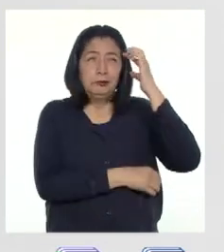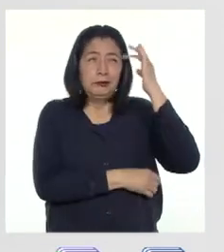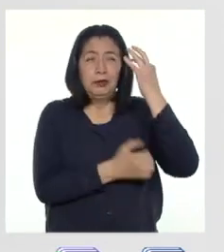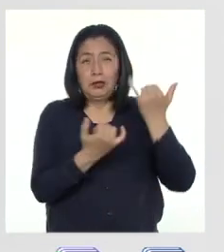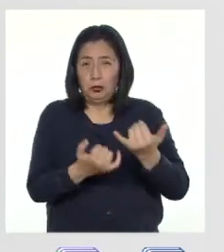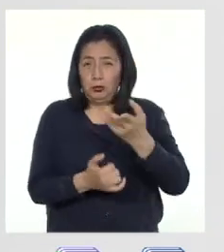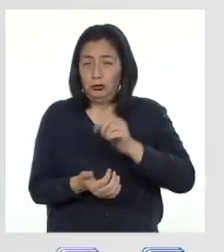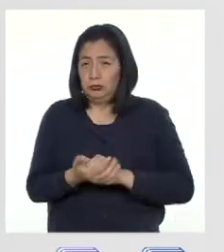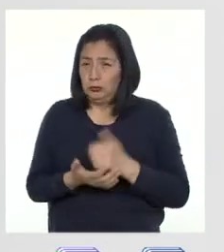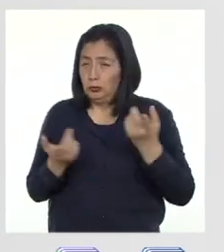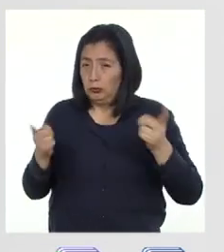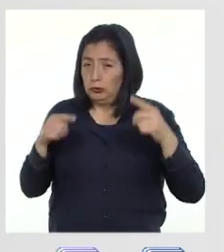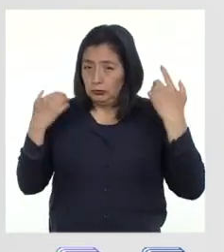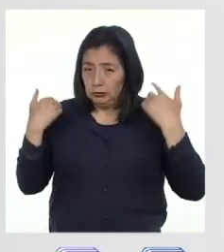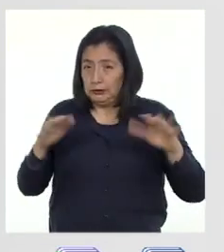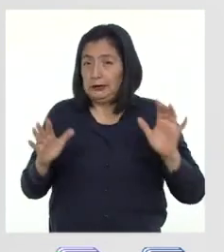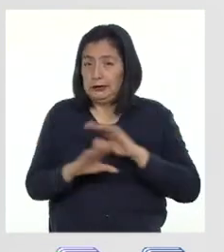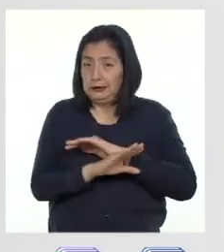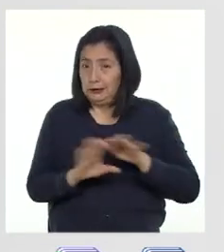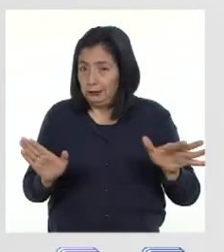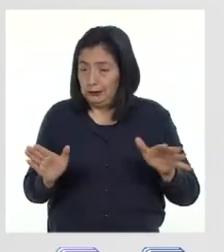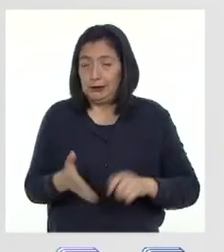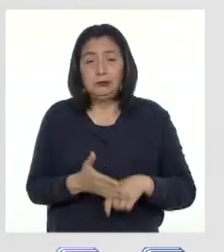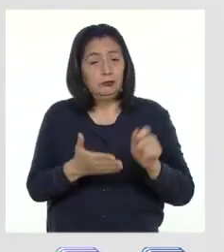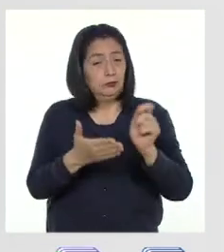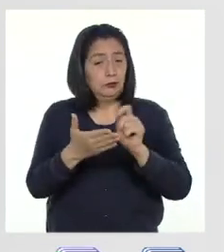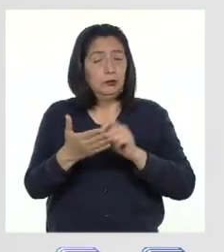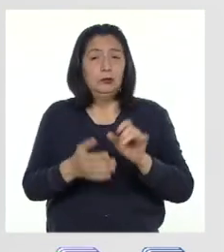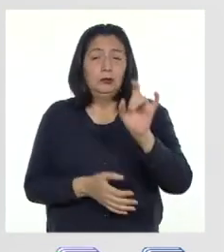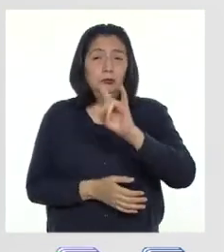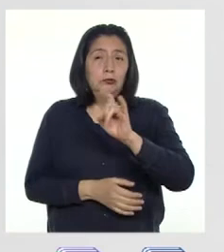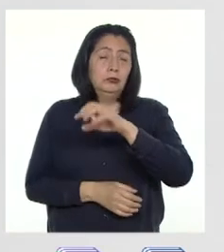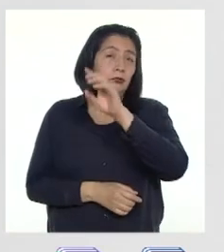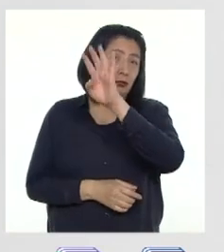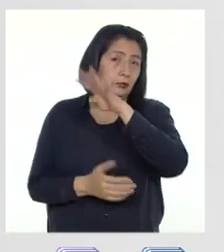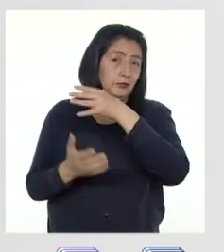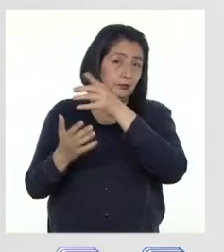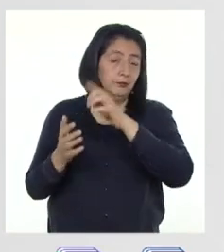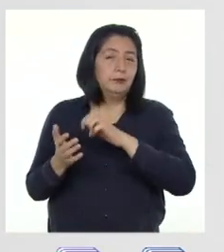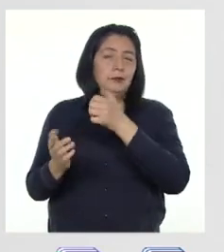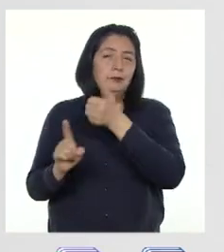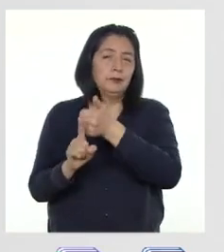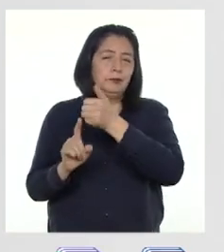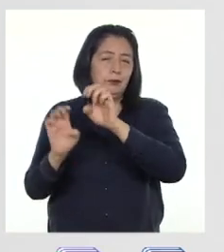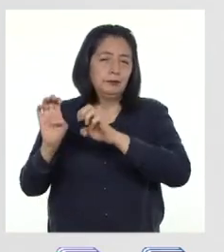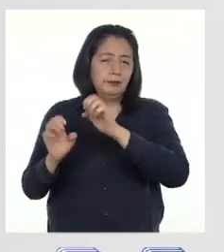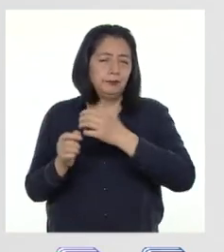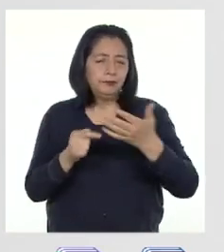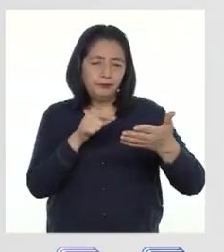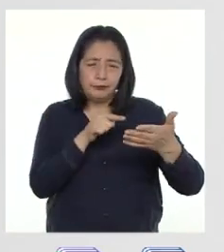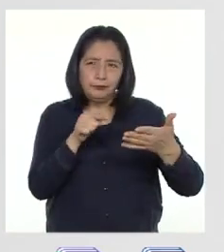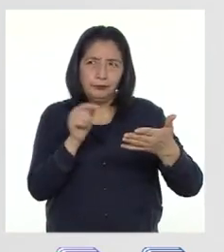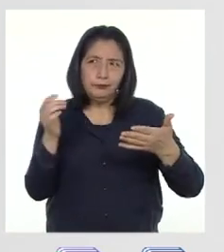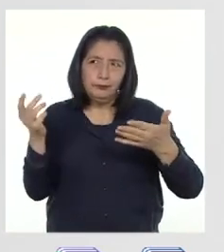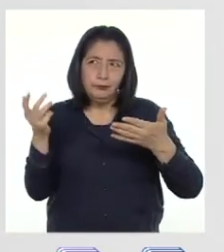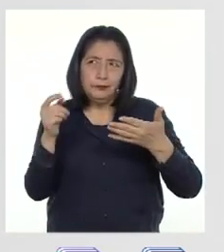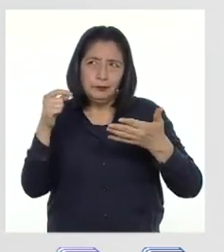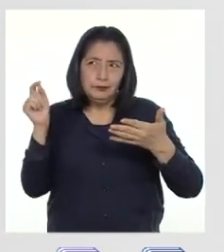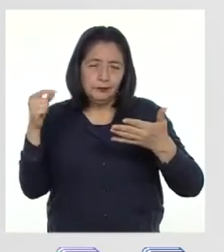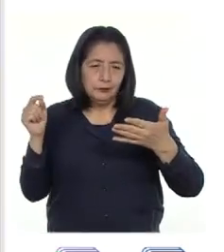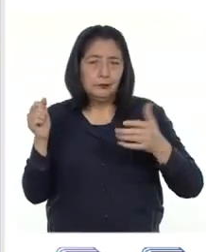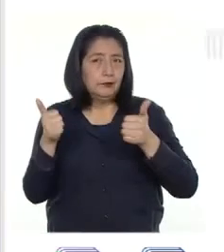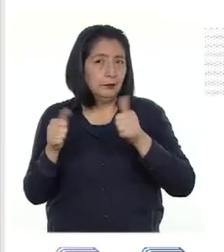de hoy. Una vez que hayan finalizado sus trabajos, utilicen estos criterios de autoevaluación para verificar que el trabajo se haya desarrollado de